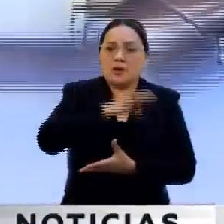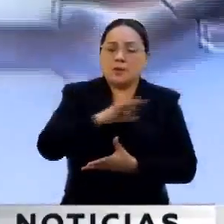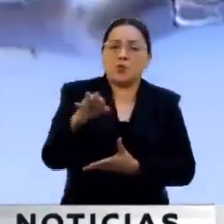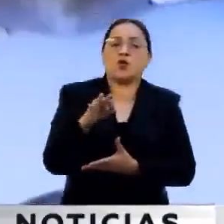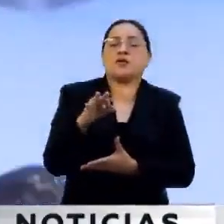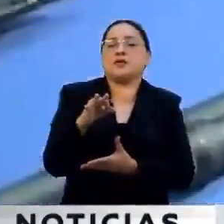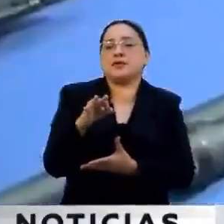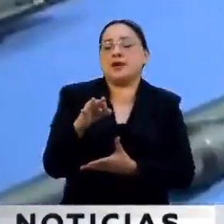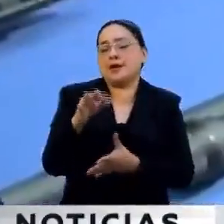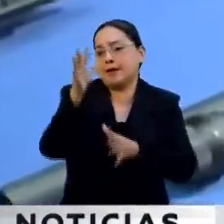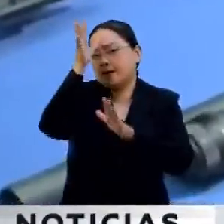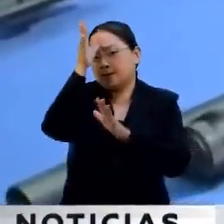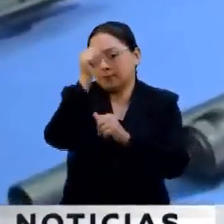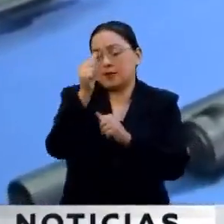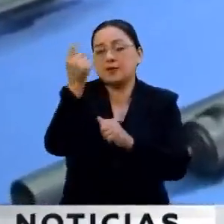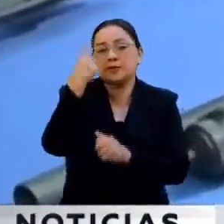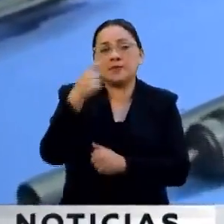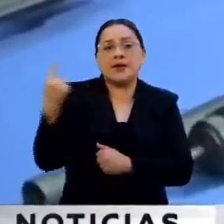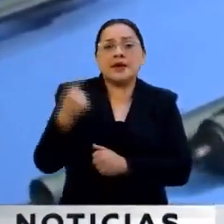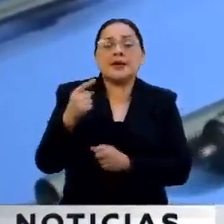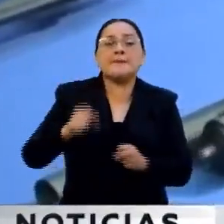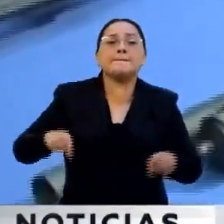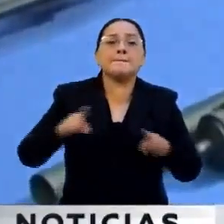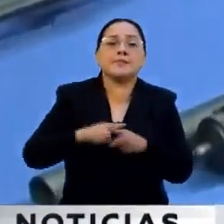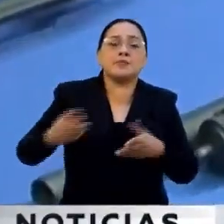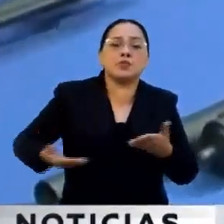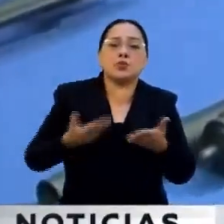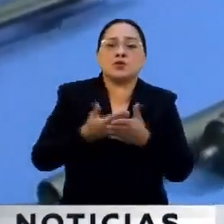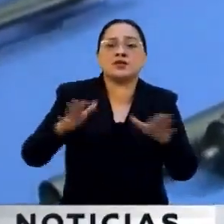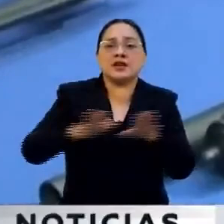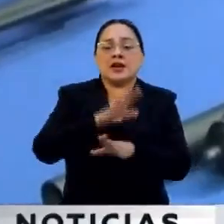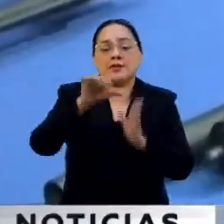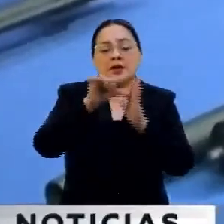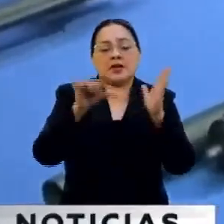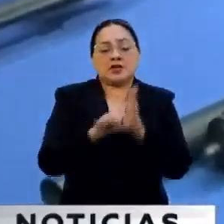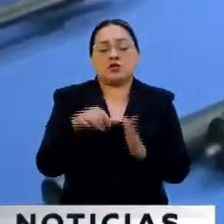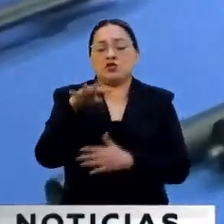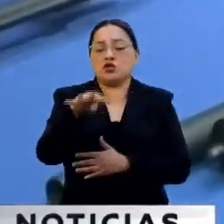se requiere en el Pleno al ser una propuesta de reforma al artículo 19 constitucional.